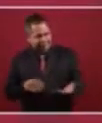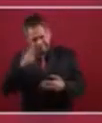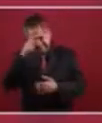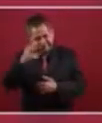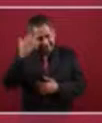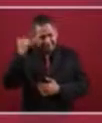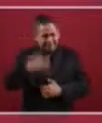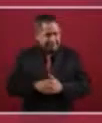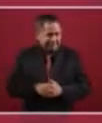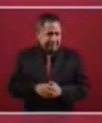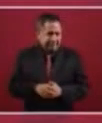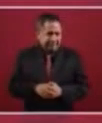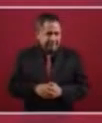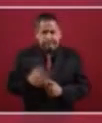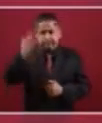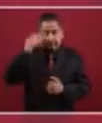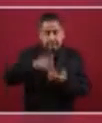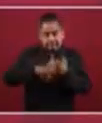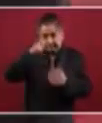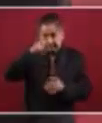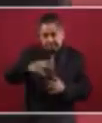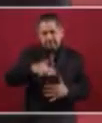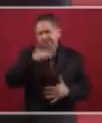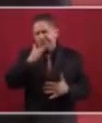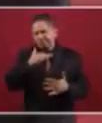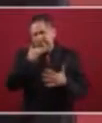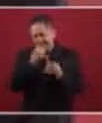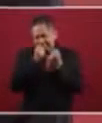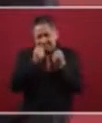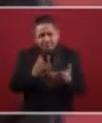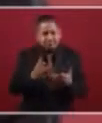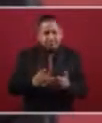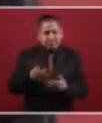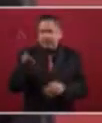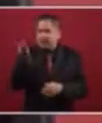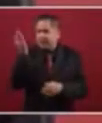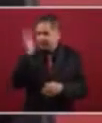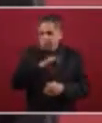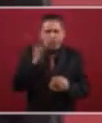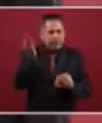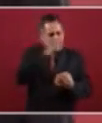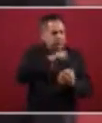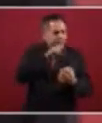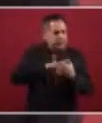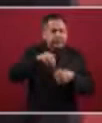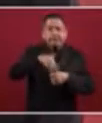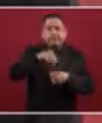el país de la corrupción y de los fraudes electorales